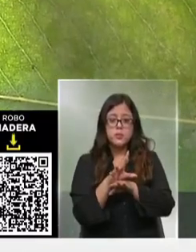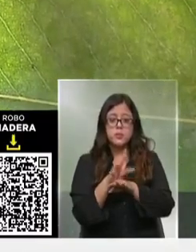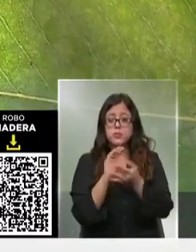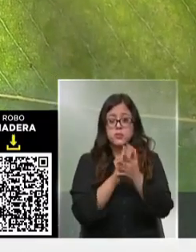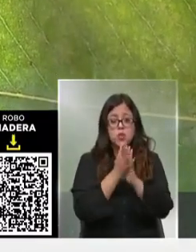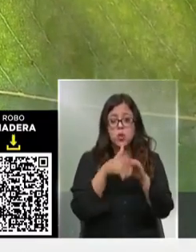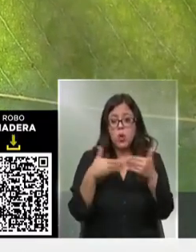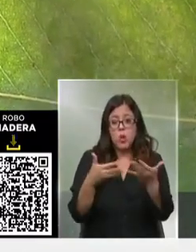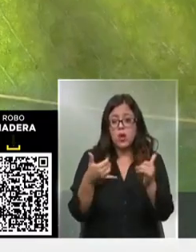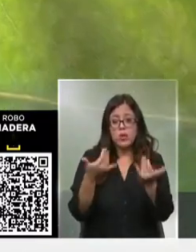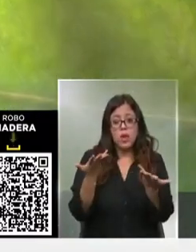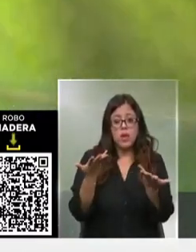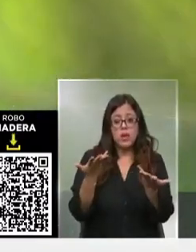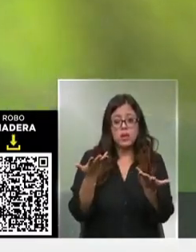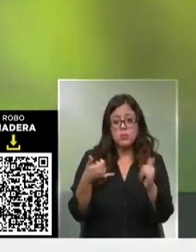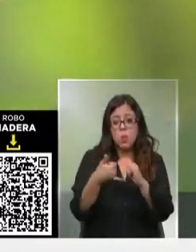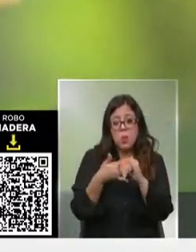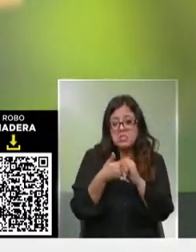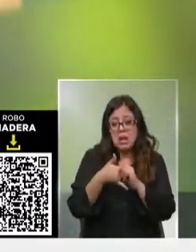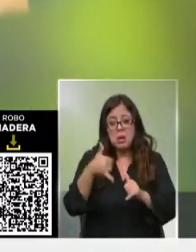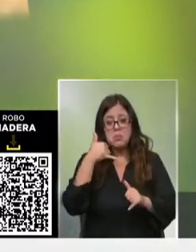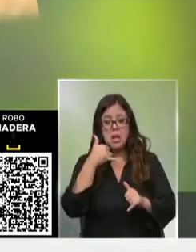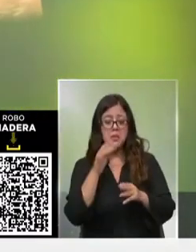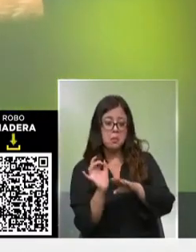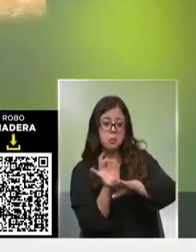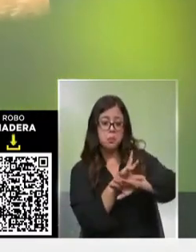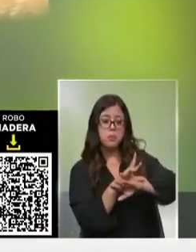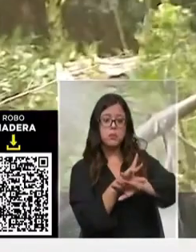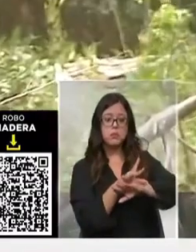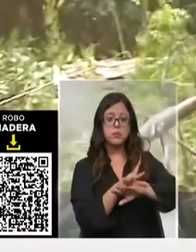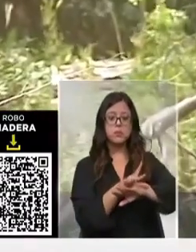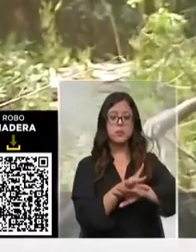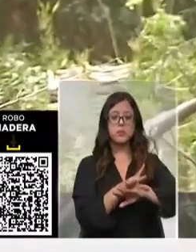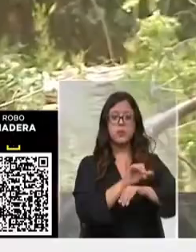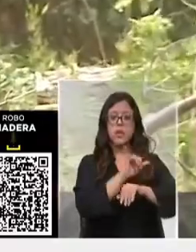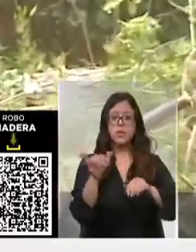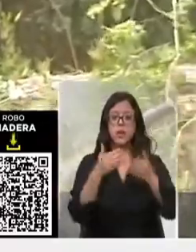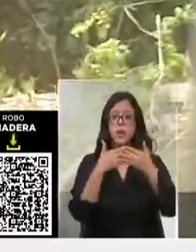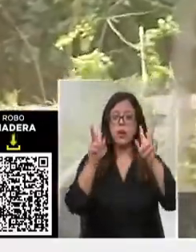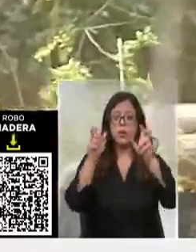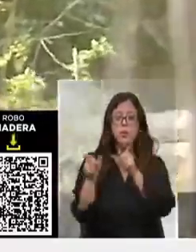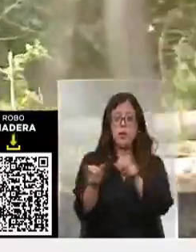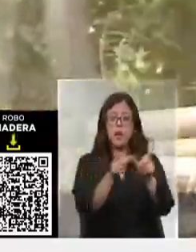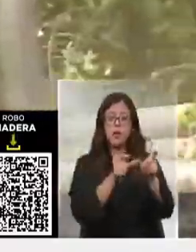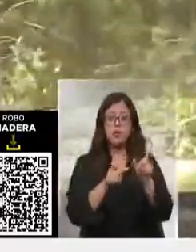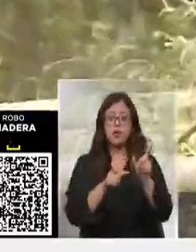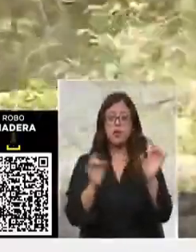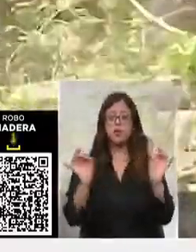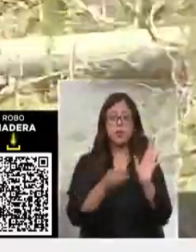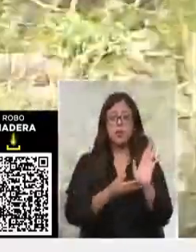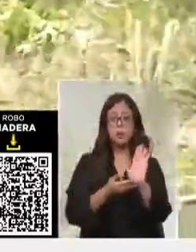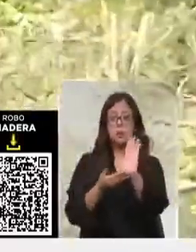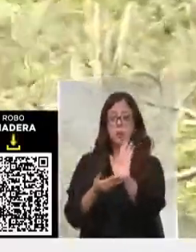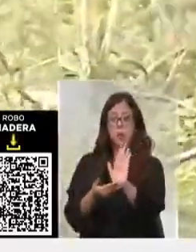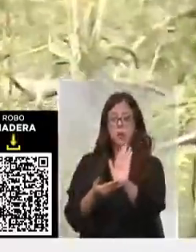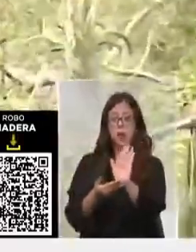envía por este caso por teléfono. Y si después cualquier control se muestra en enviar.